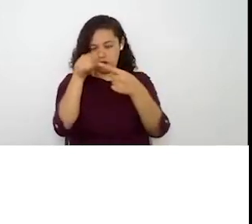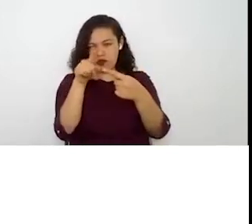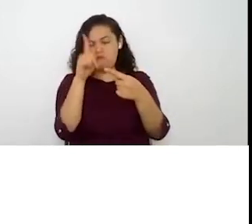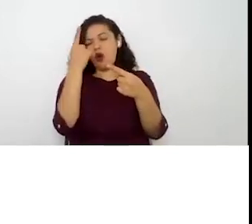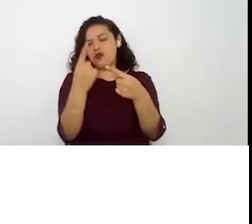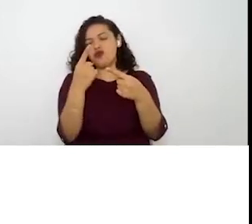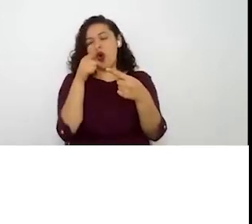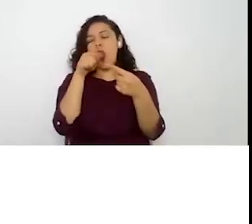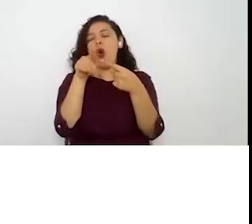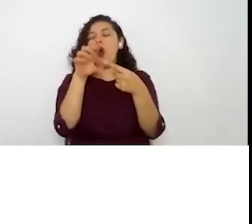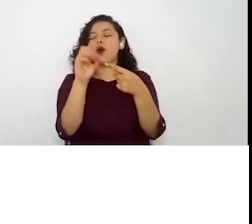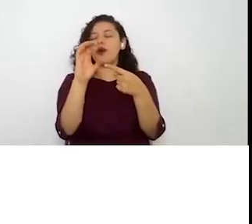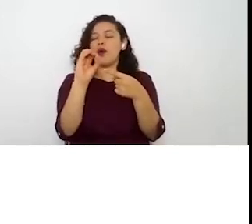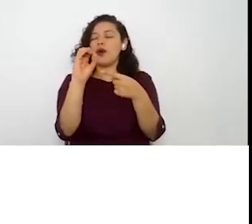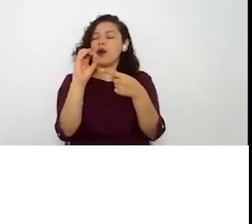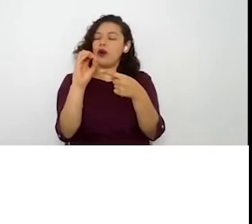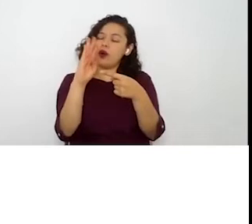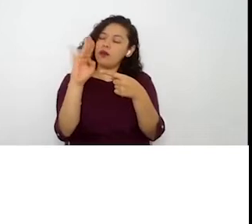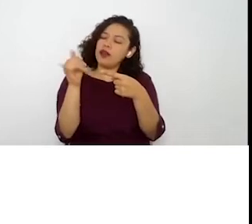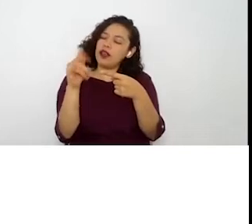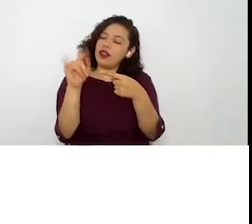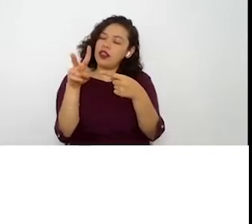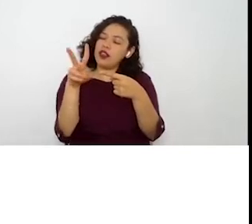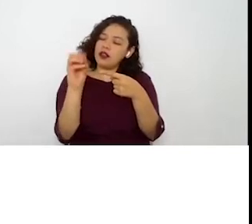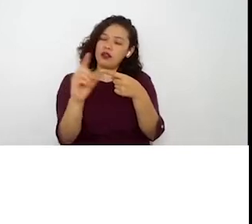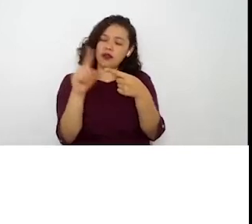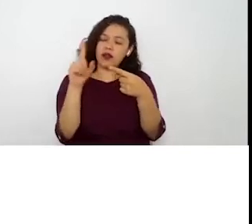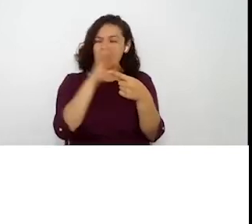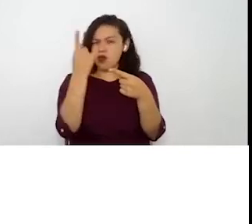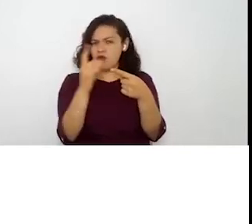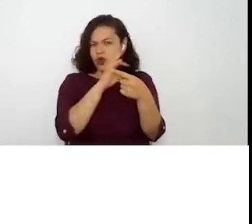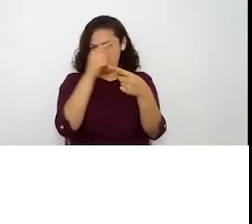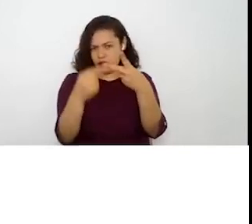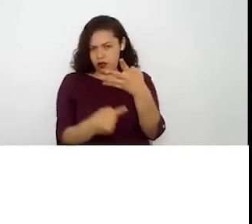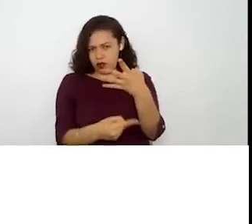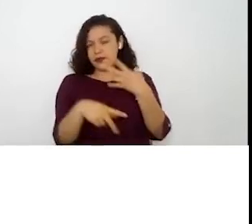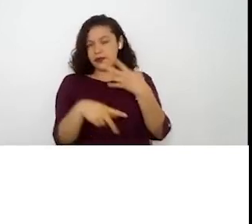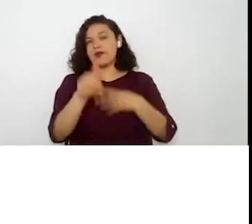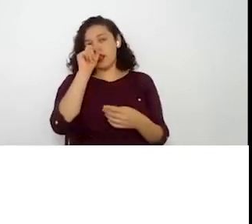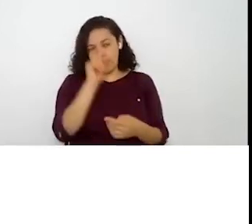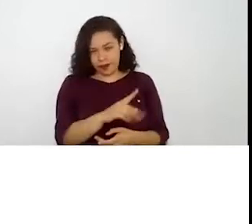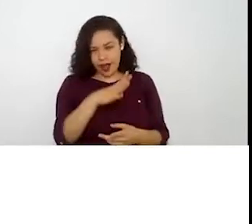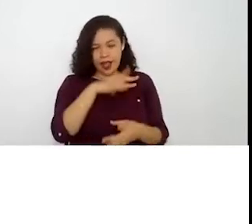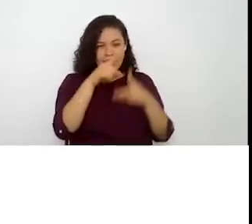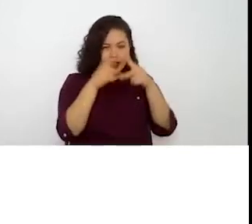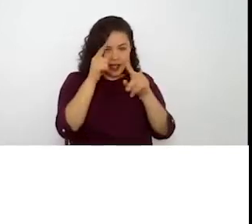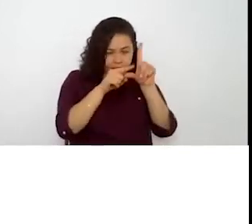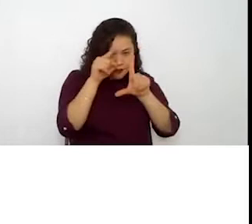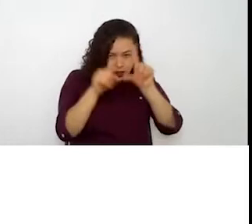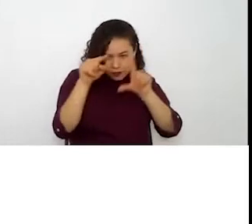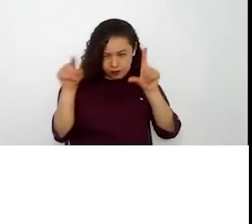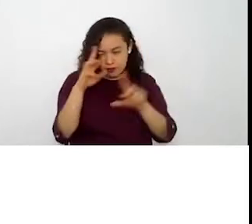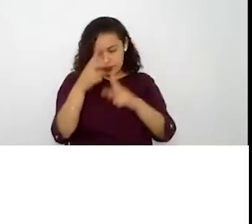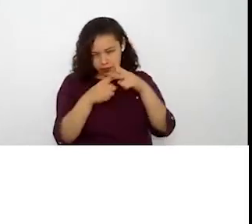objetivos Lo importante es que también acoten es que sea algo medible algo razonable y